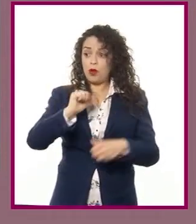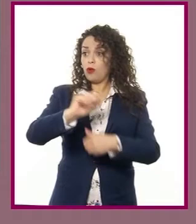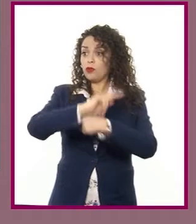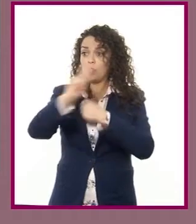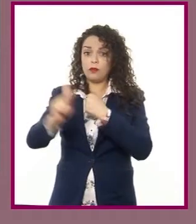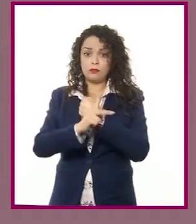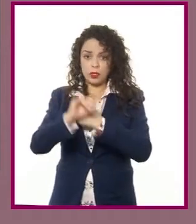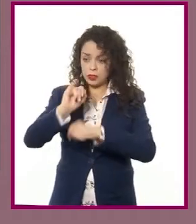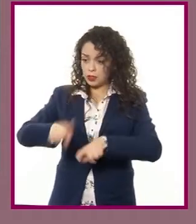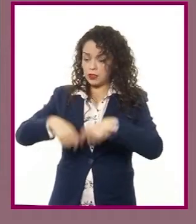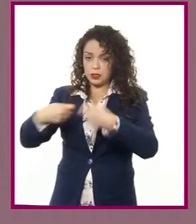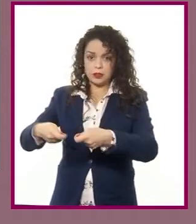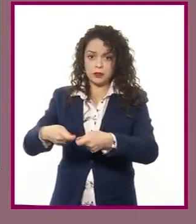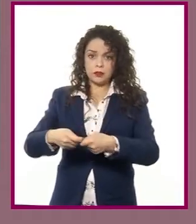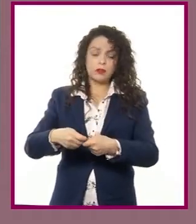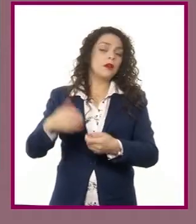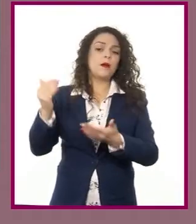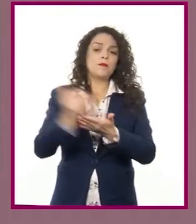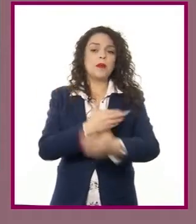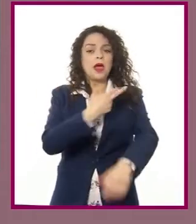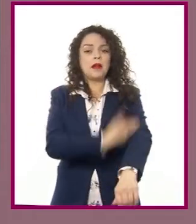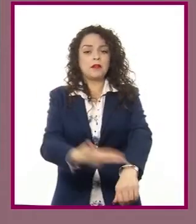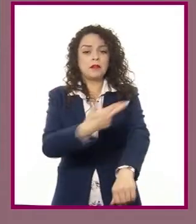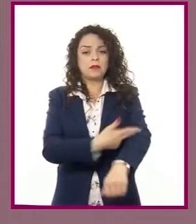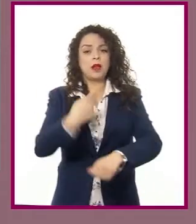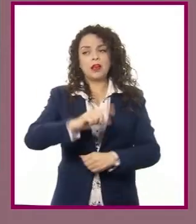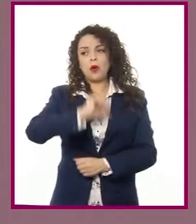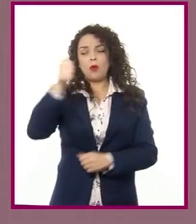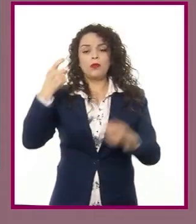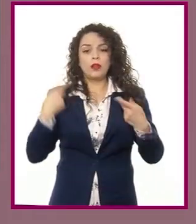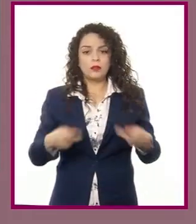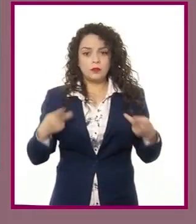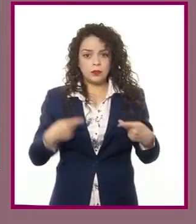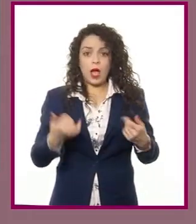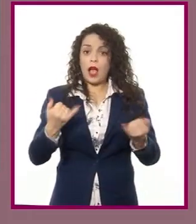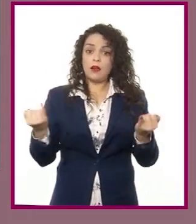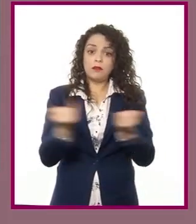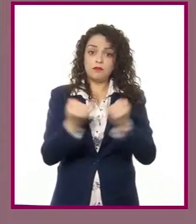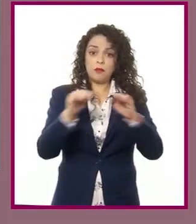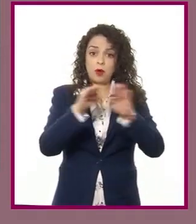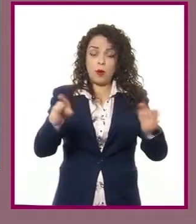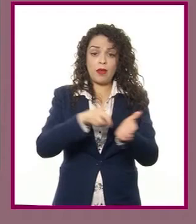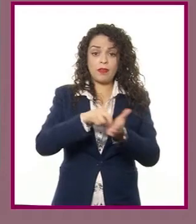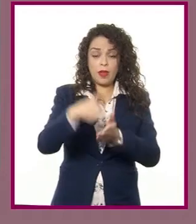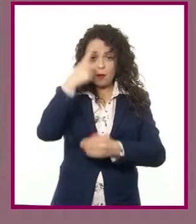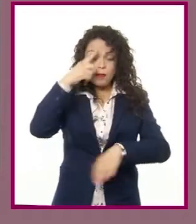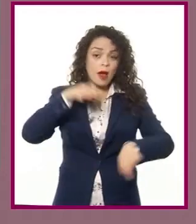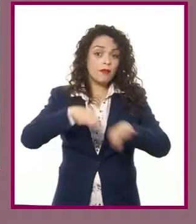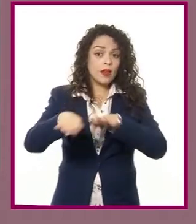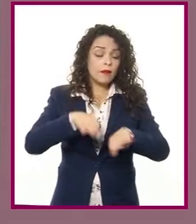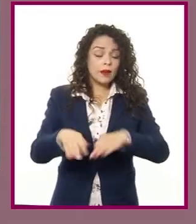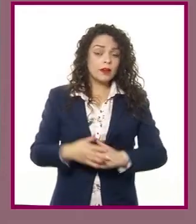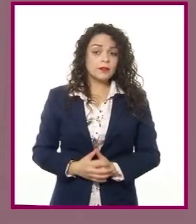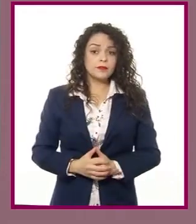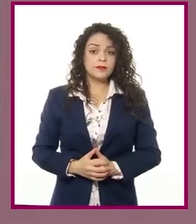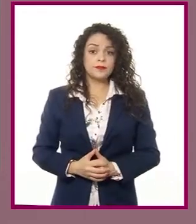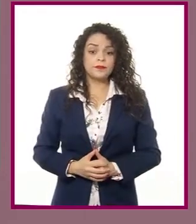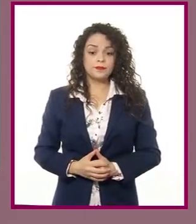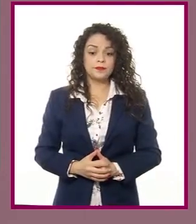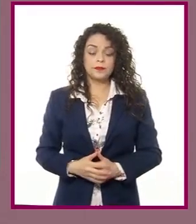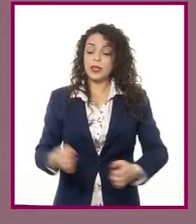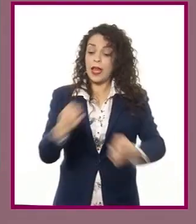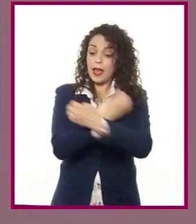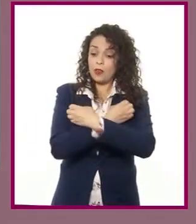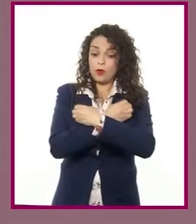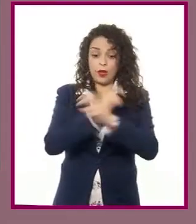país del bloque con menos requisitos que otros ciudadanos y con igualdad de derechos laborales. En